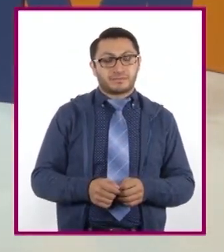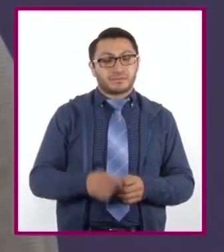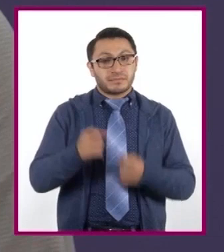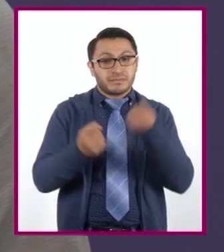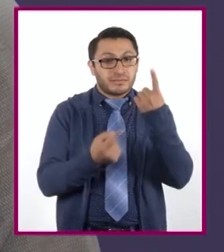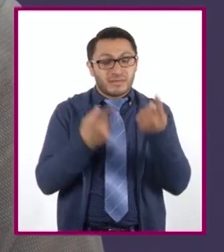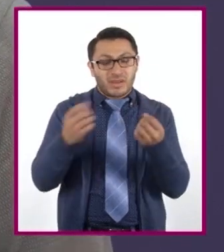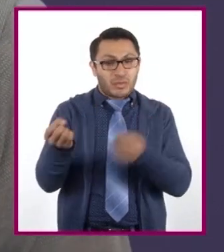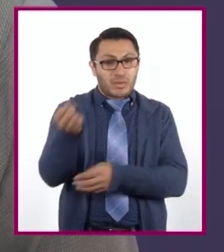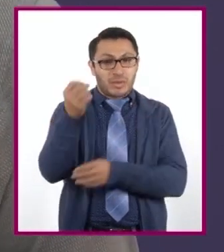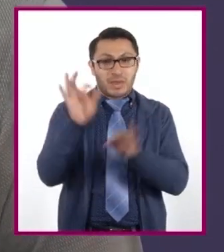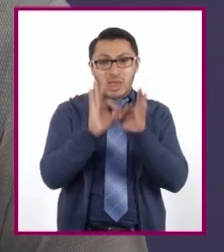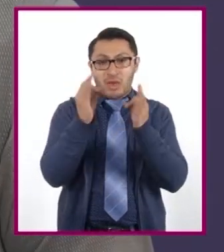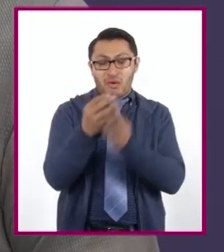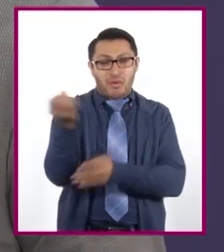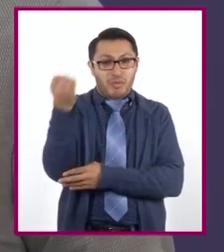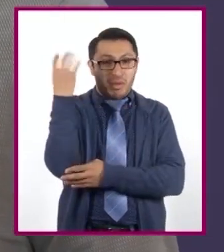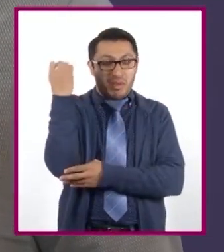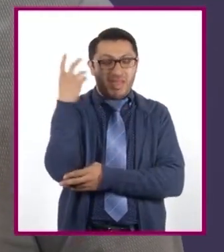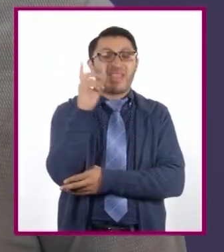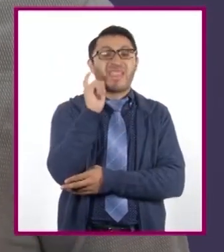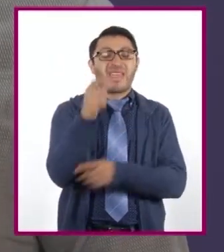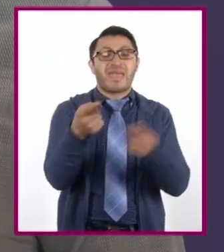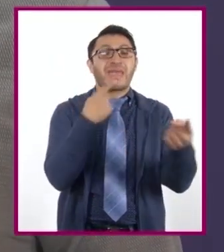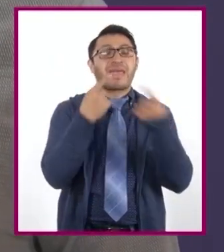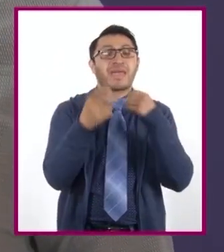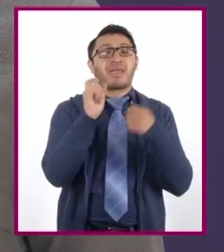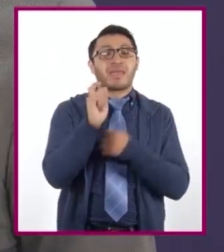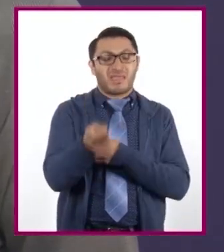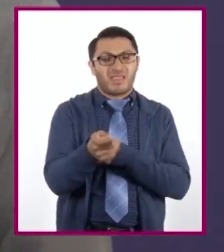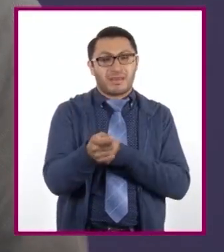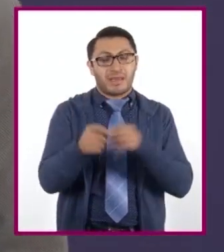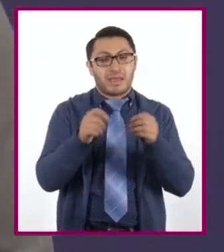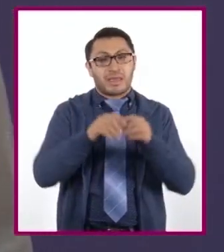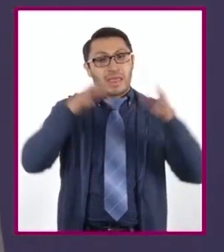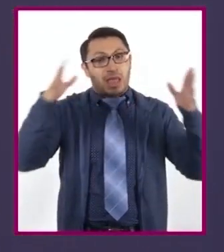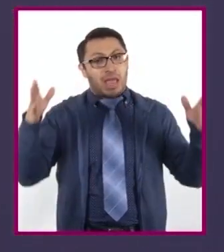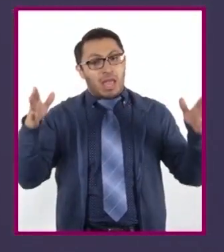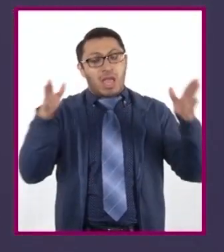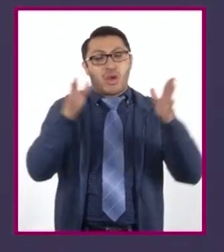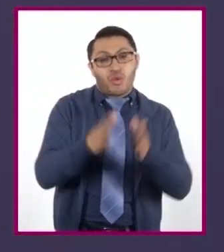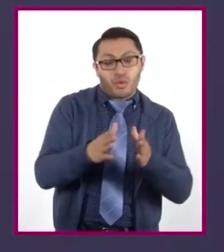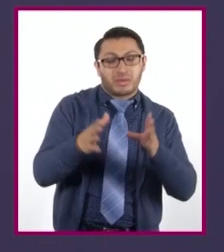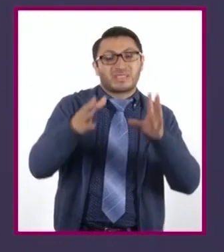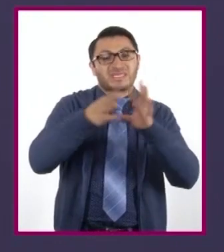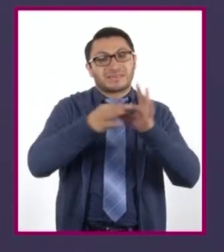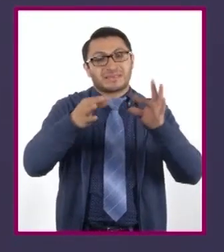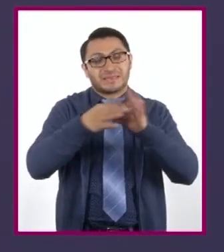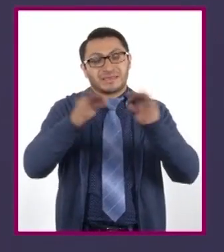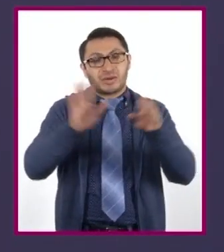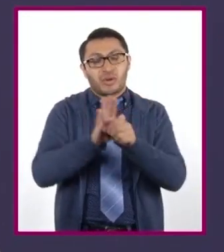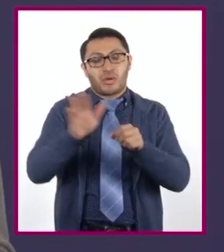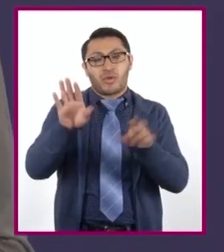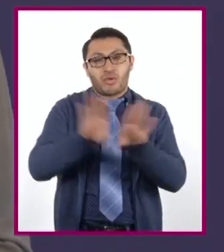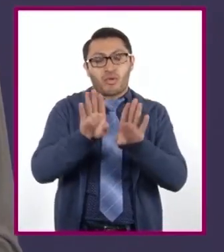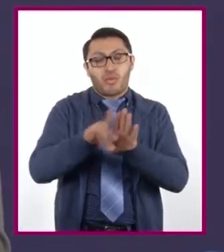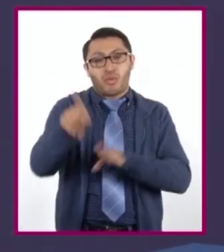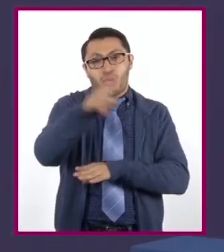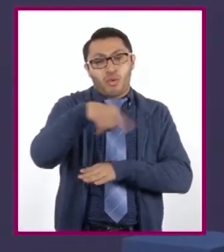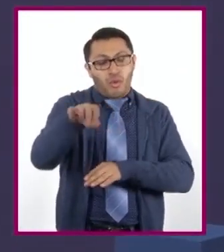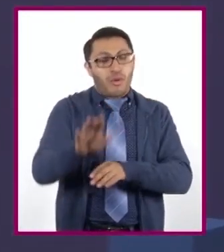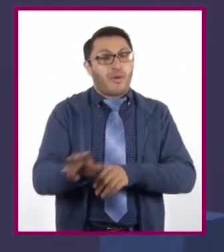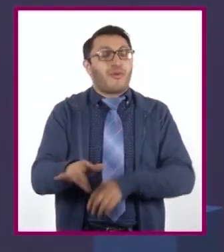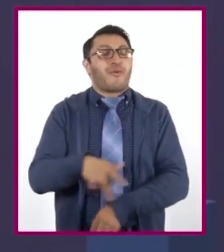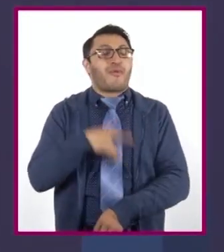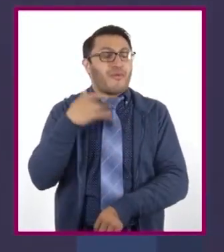son: llevar de lo particular a lo general, apelar a la sensibilidad o emociones del público,